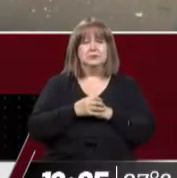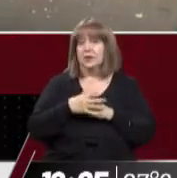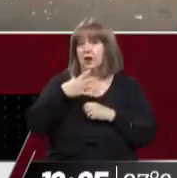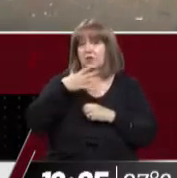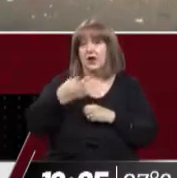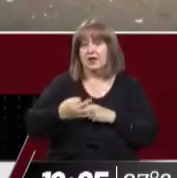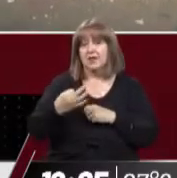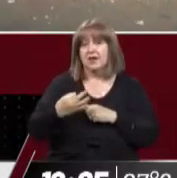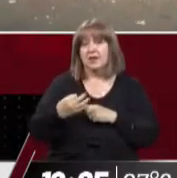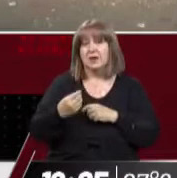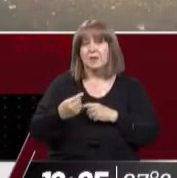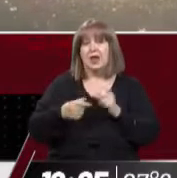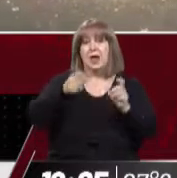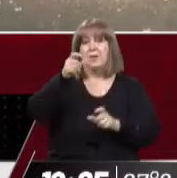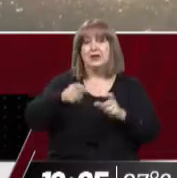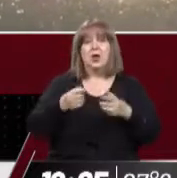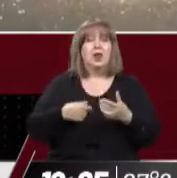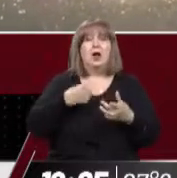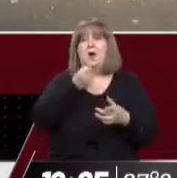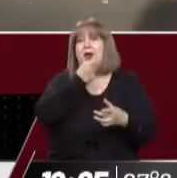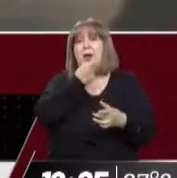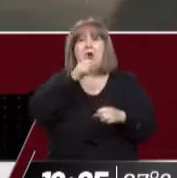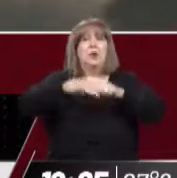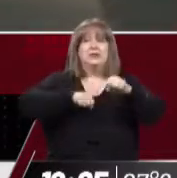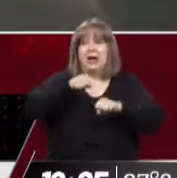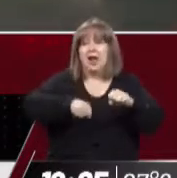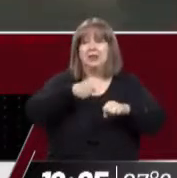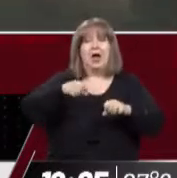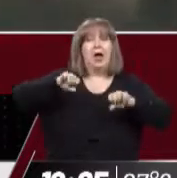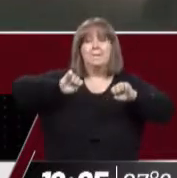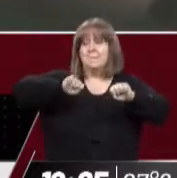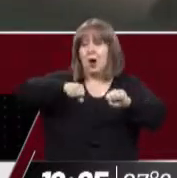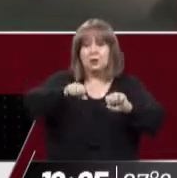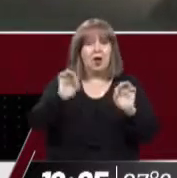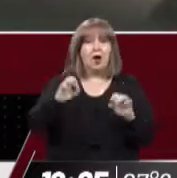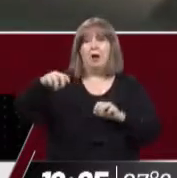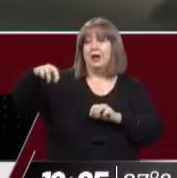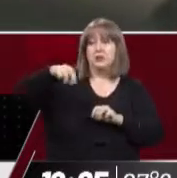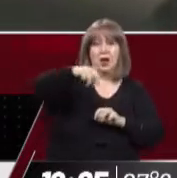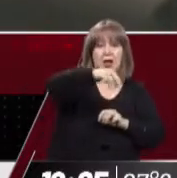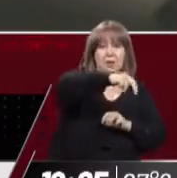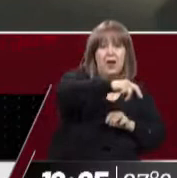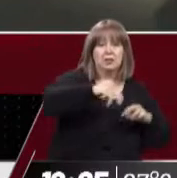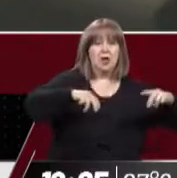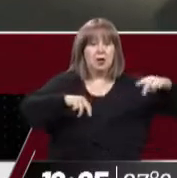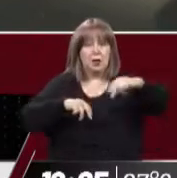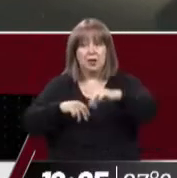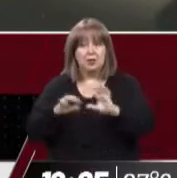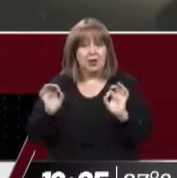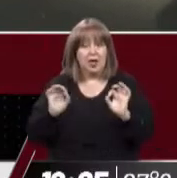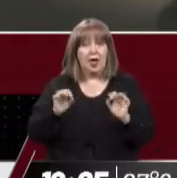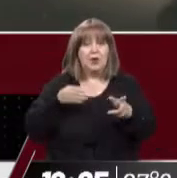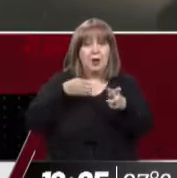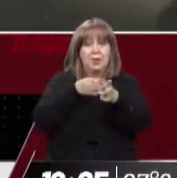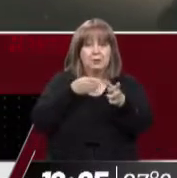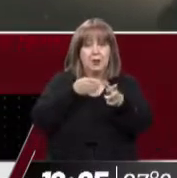No fue una tragedia de milagro. Ponerle que venga una bicicleta, ¿sí? Una moto, sí, una persona cruzando. Porque ya una vez que empieza a